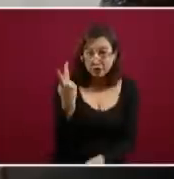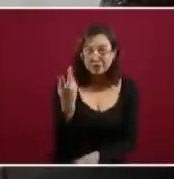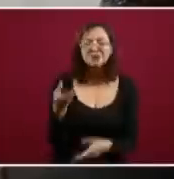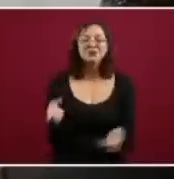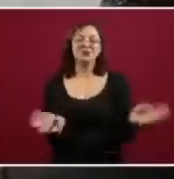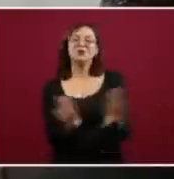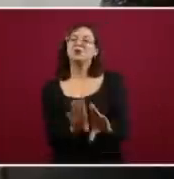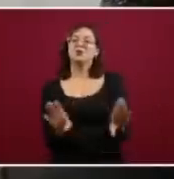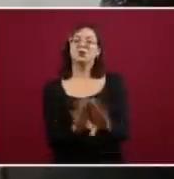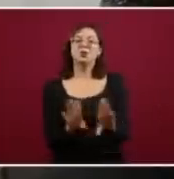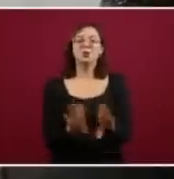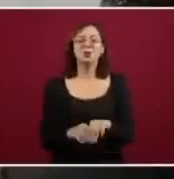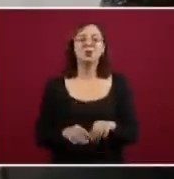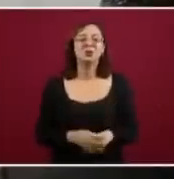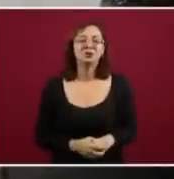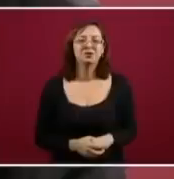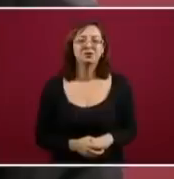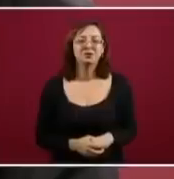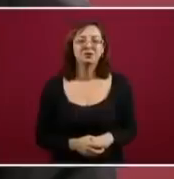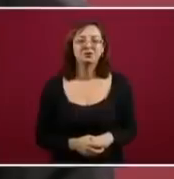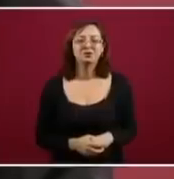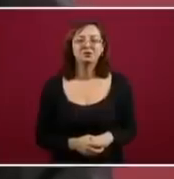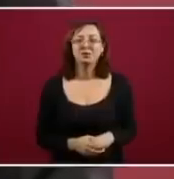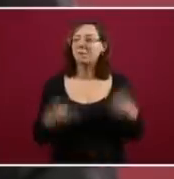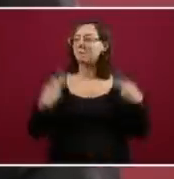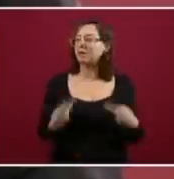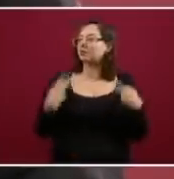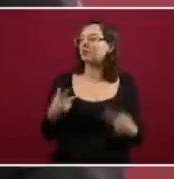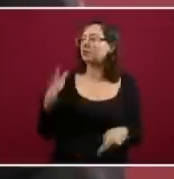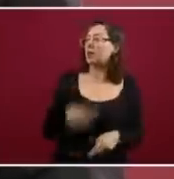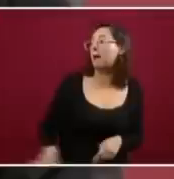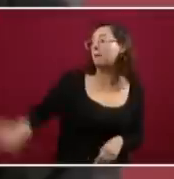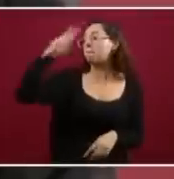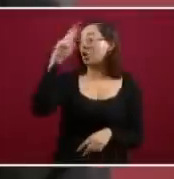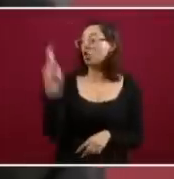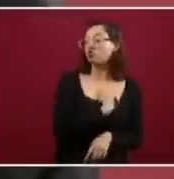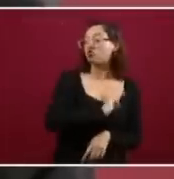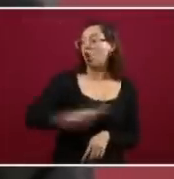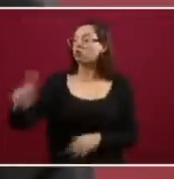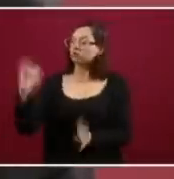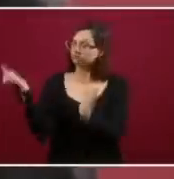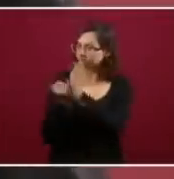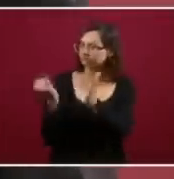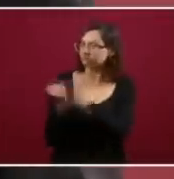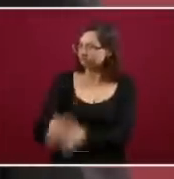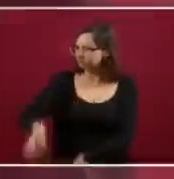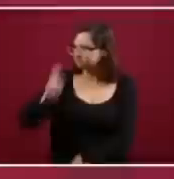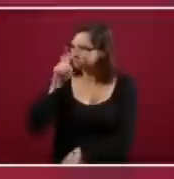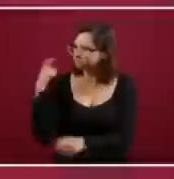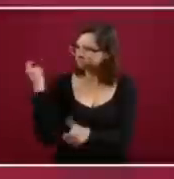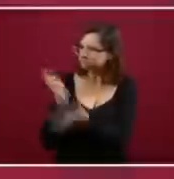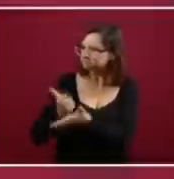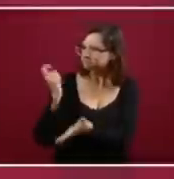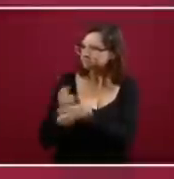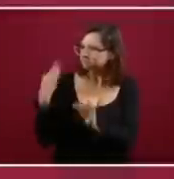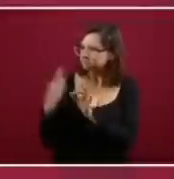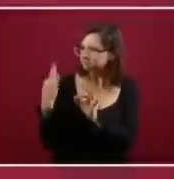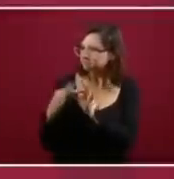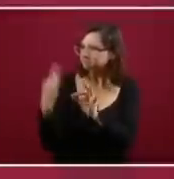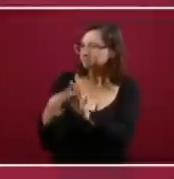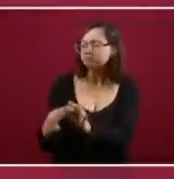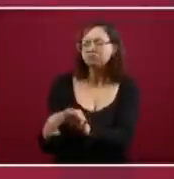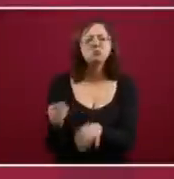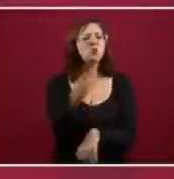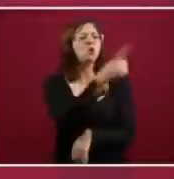pagaban impuestos todos los mexicanos menos los de